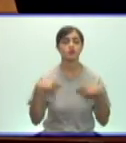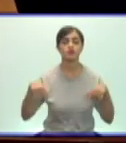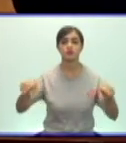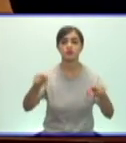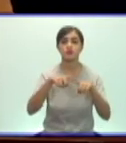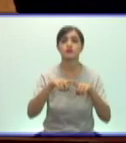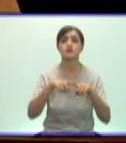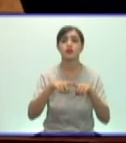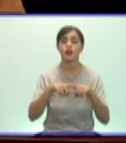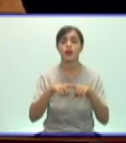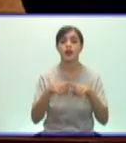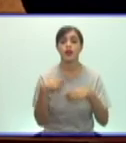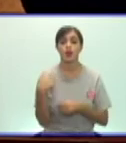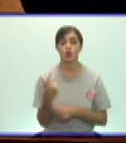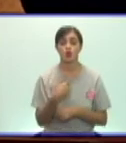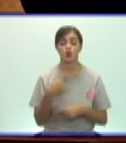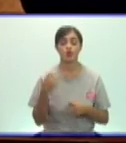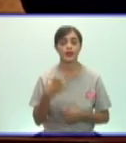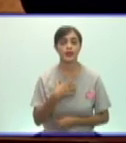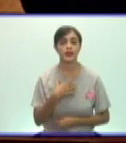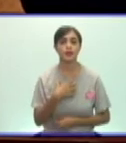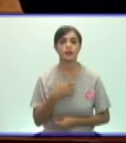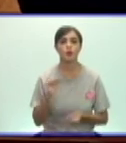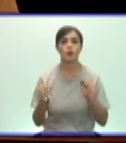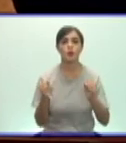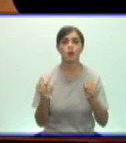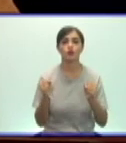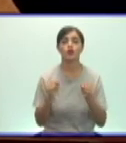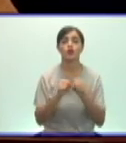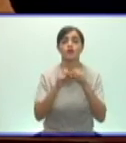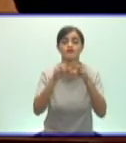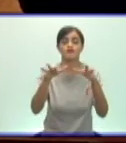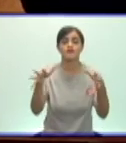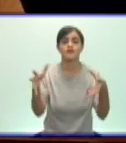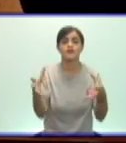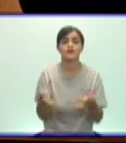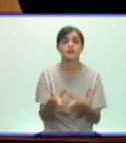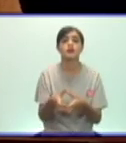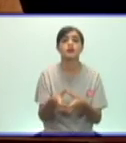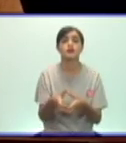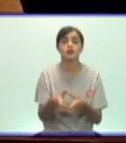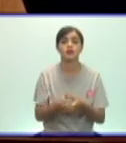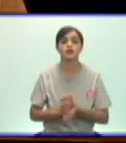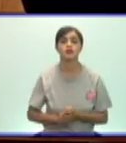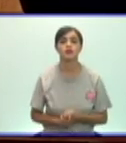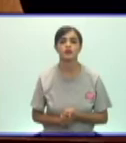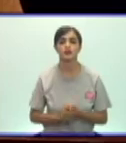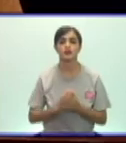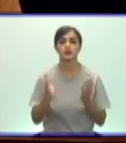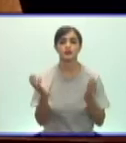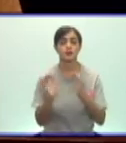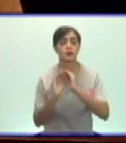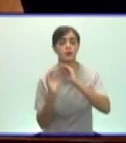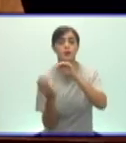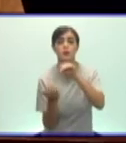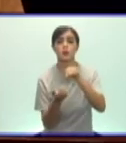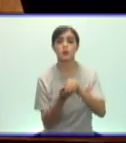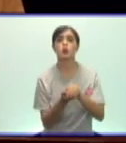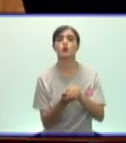nosotros controlar totalmente esta epidemia que sin lugar a duda afecta, y como algunos especialistas del Ministerio de